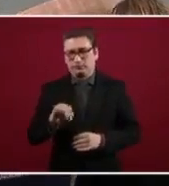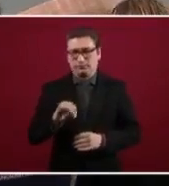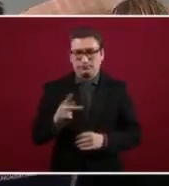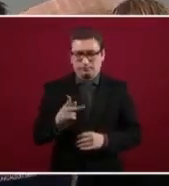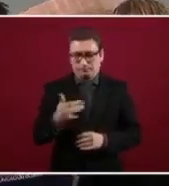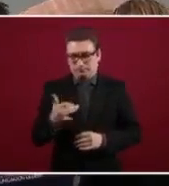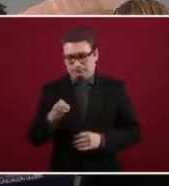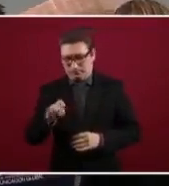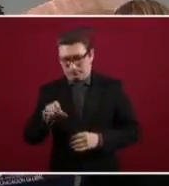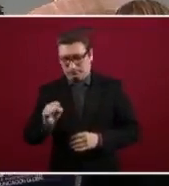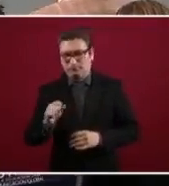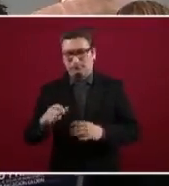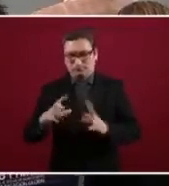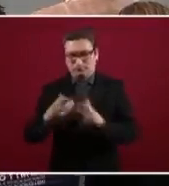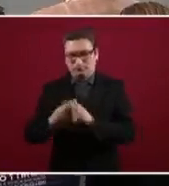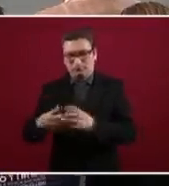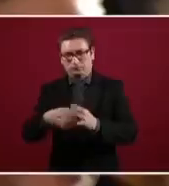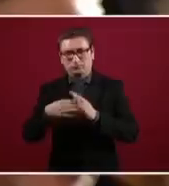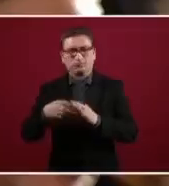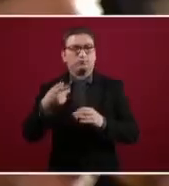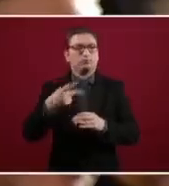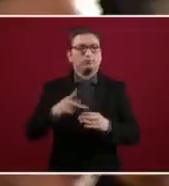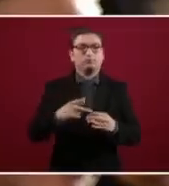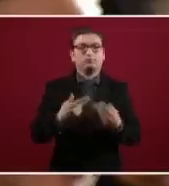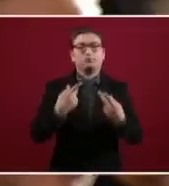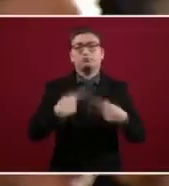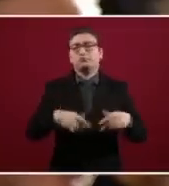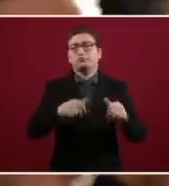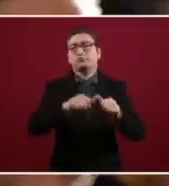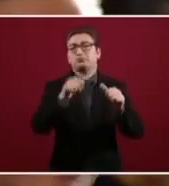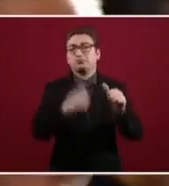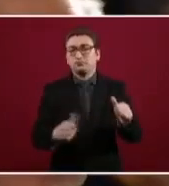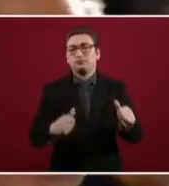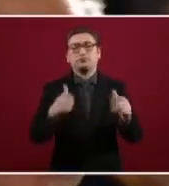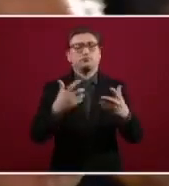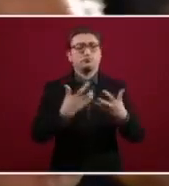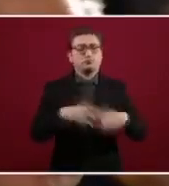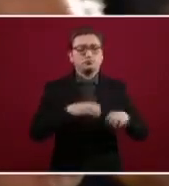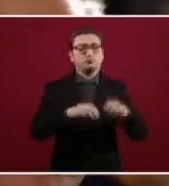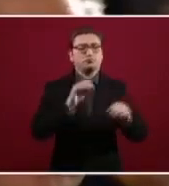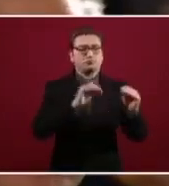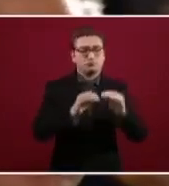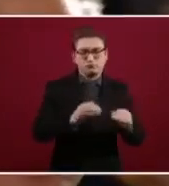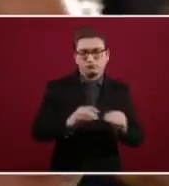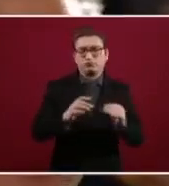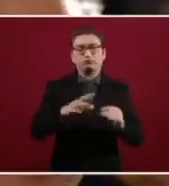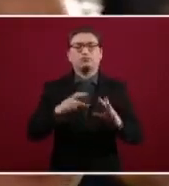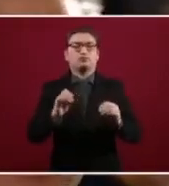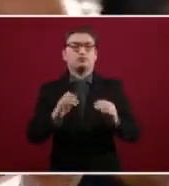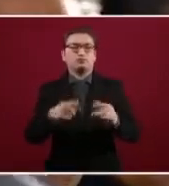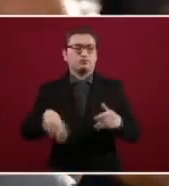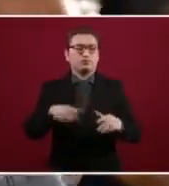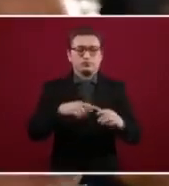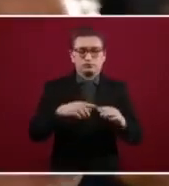este buen fin donde quedarían los artesanos los pequeños productores las cooperativas